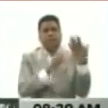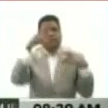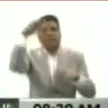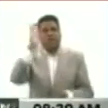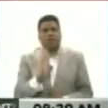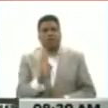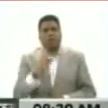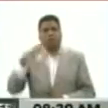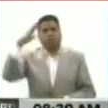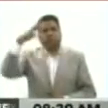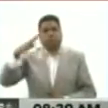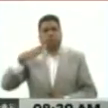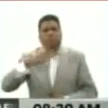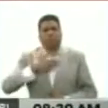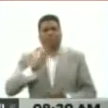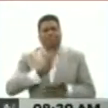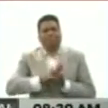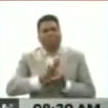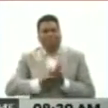hombre sumiso de Dios.